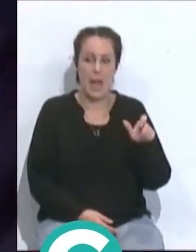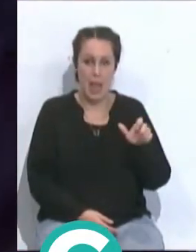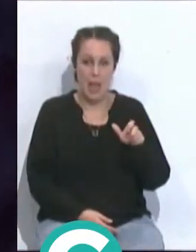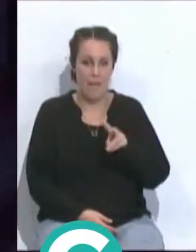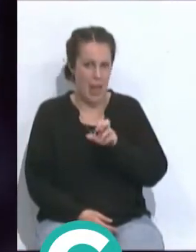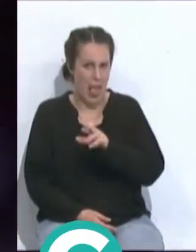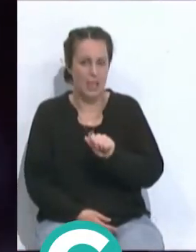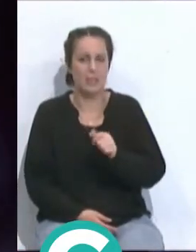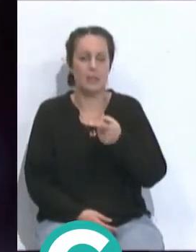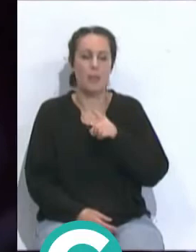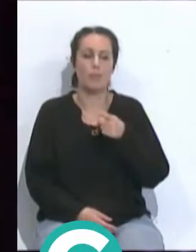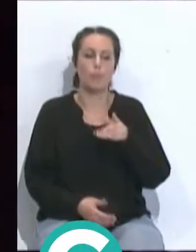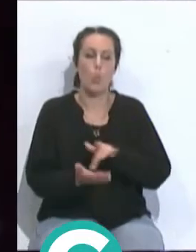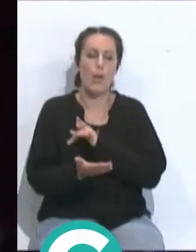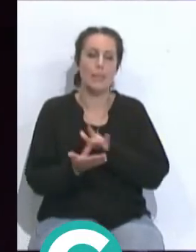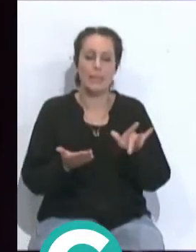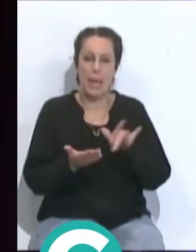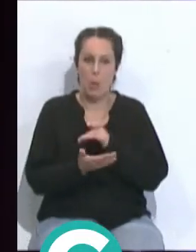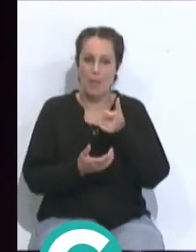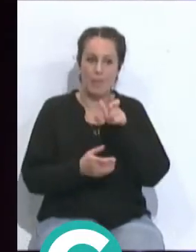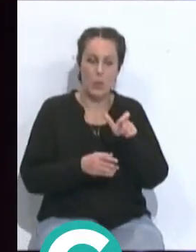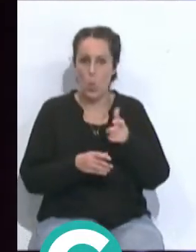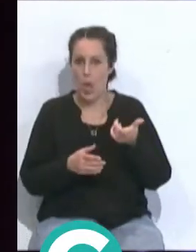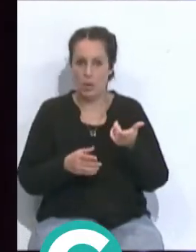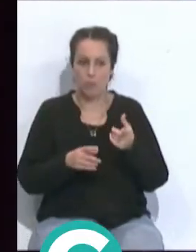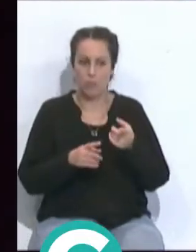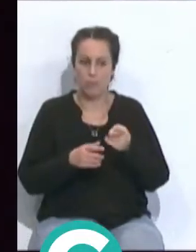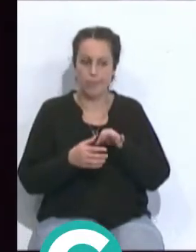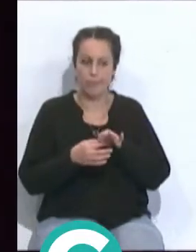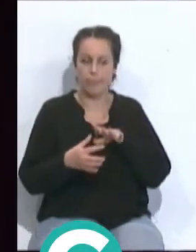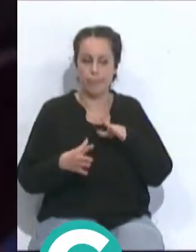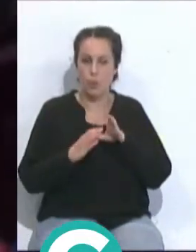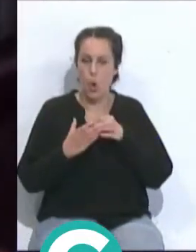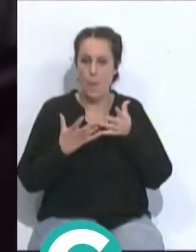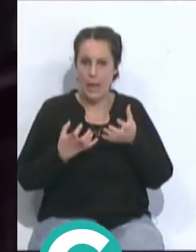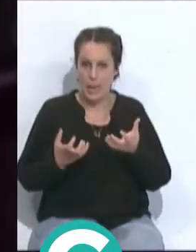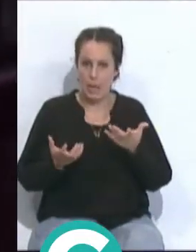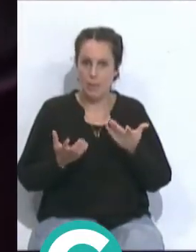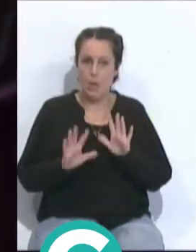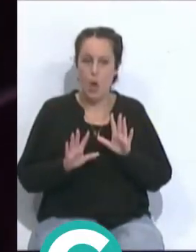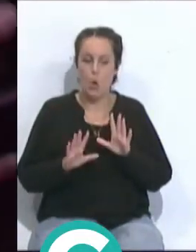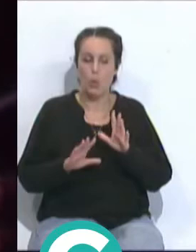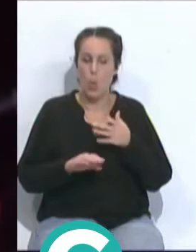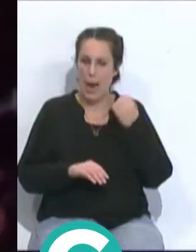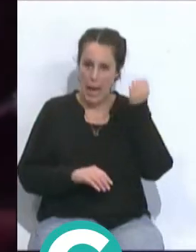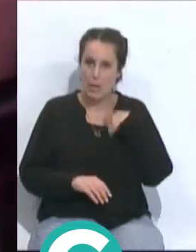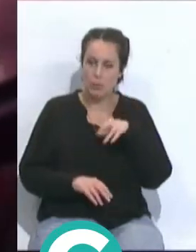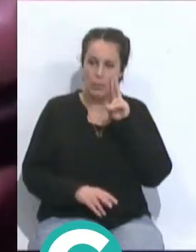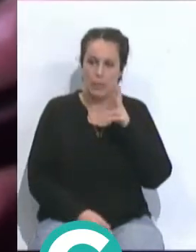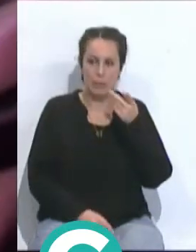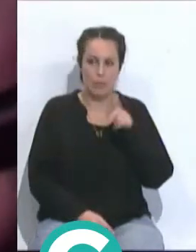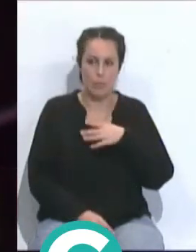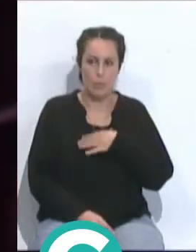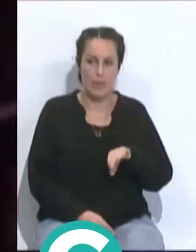esa poesía que estamos hablando, esas figuras retóricas, ¿no, Cristina? No se ciñen a la modalidad de comparsa, sino que en el caso de Juan Carlos lo podríamos ver también,